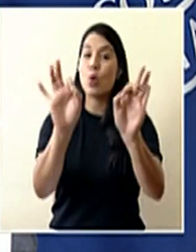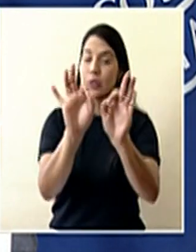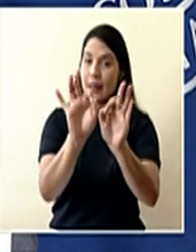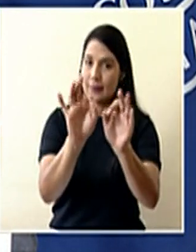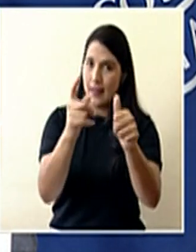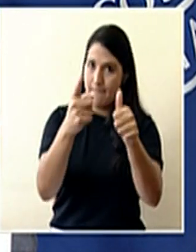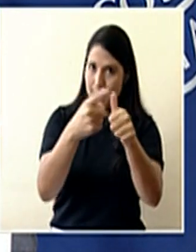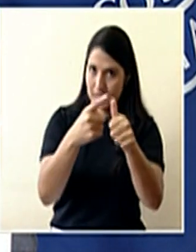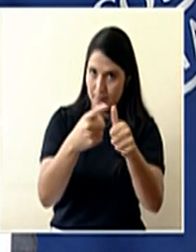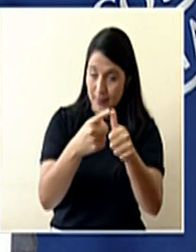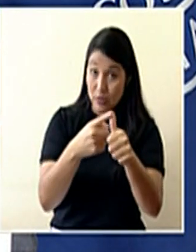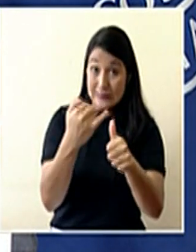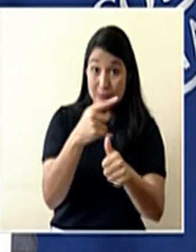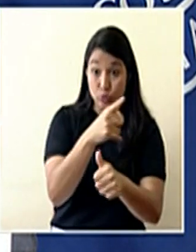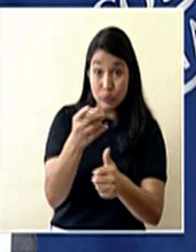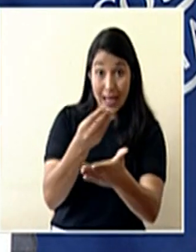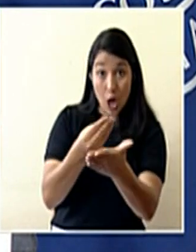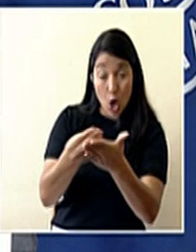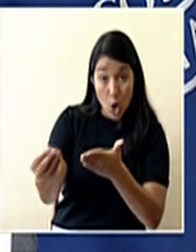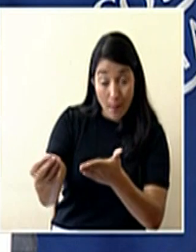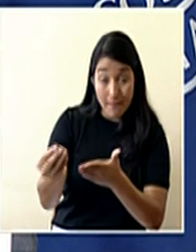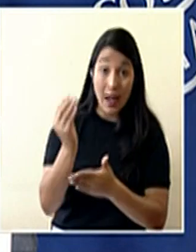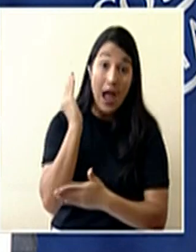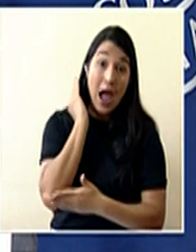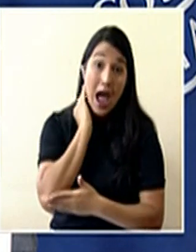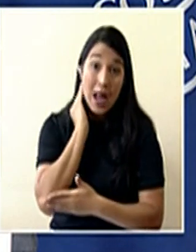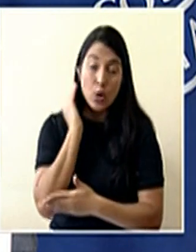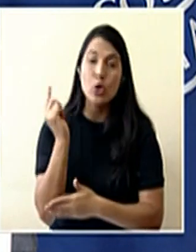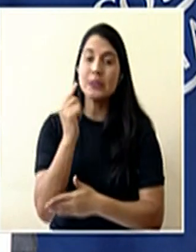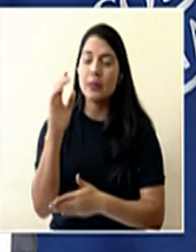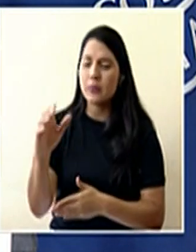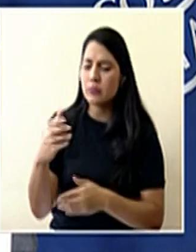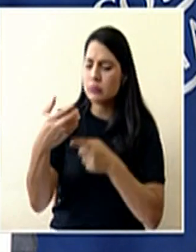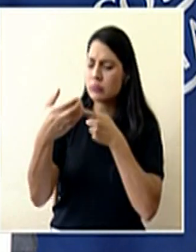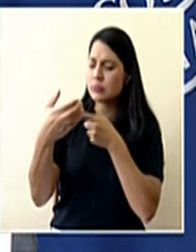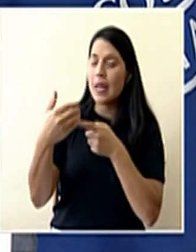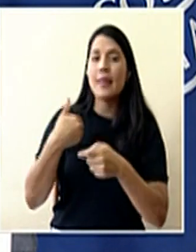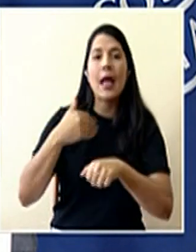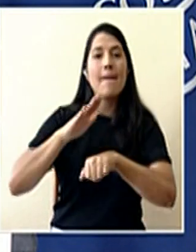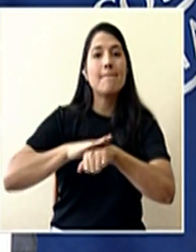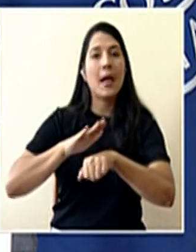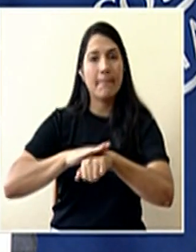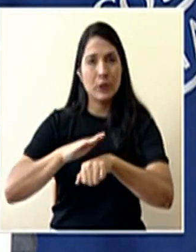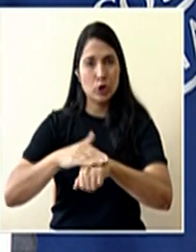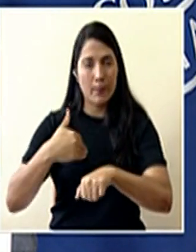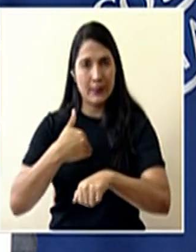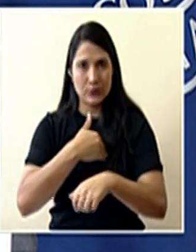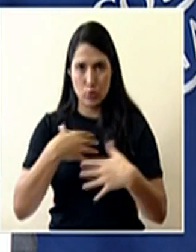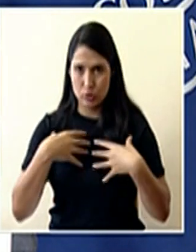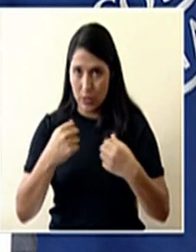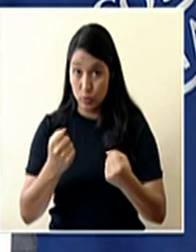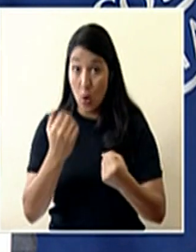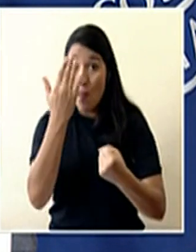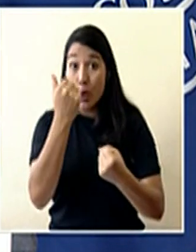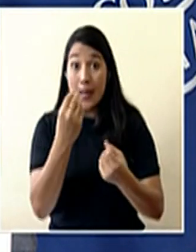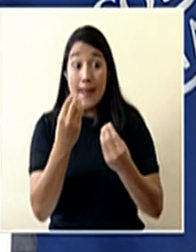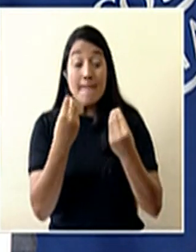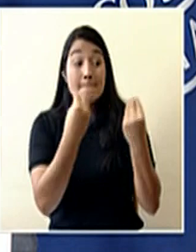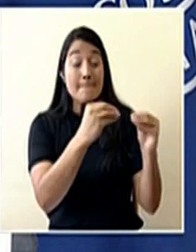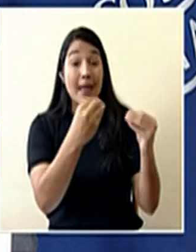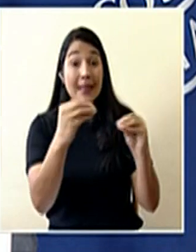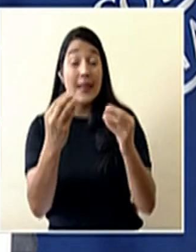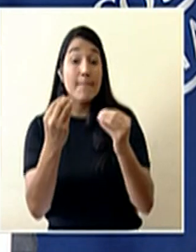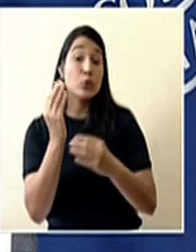nos fijemos si vamos a adquirir ese insumo que tenga registro sanitario. Hay muchos que se están vendiendo sin registro y no tenemos ninguna